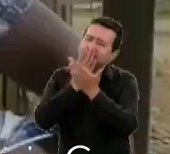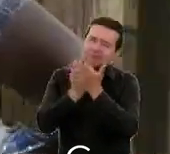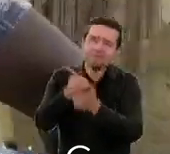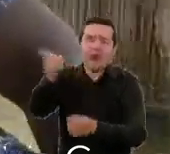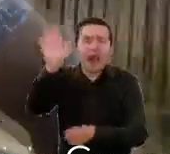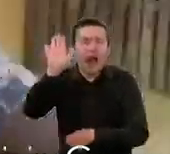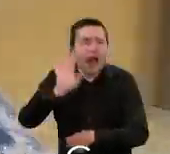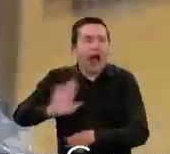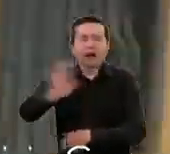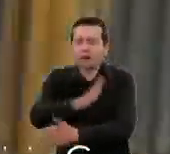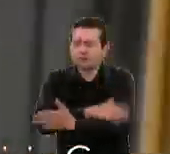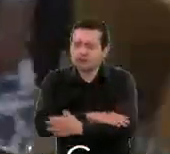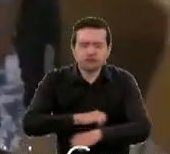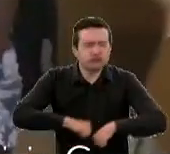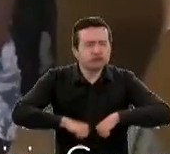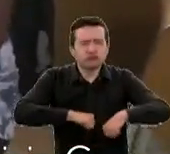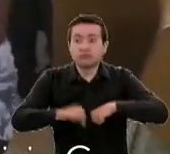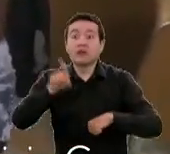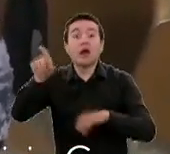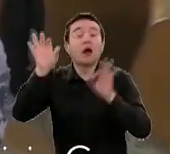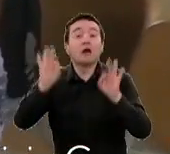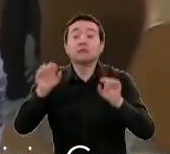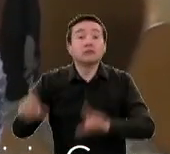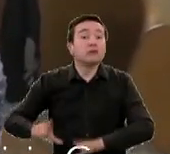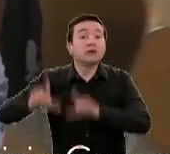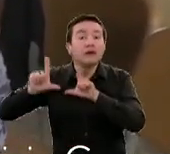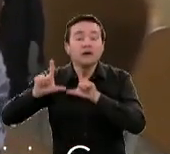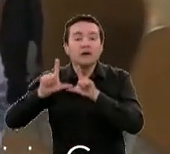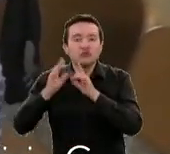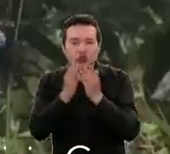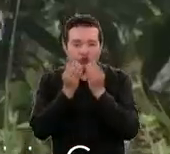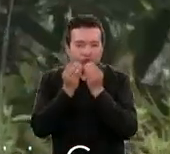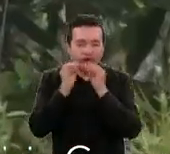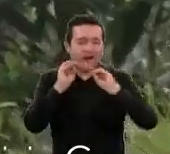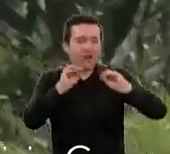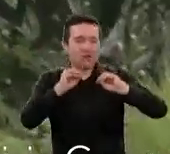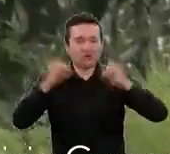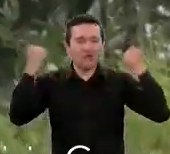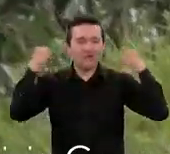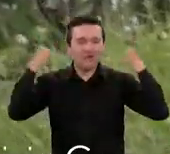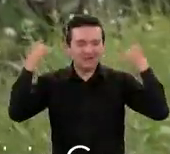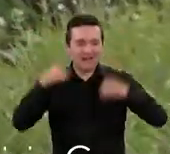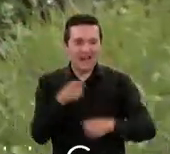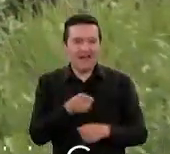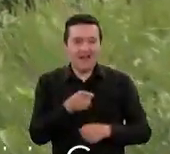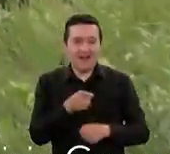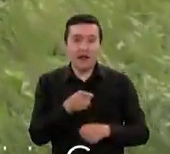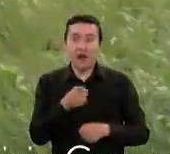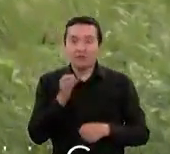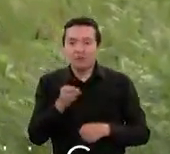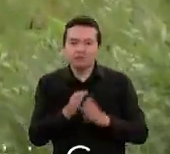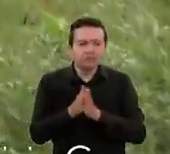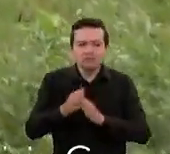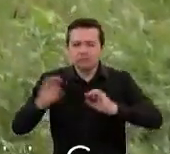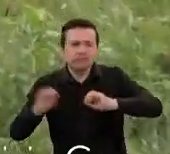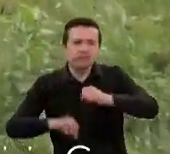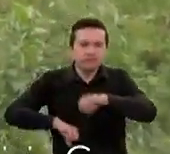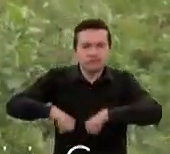alumnos. Este licenciado en educación física asegura que en esta región son decenas de niños talentosos que esperan